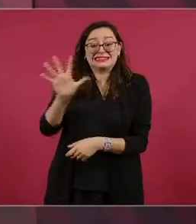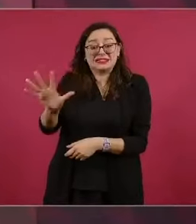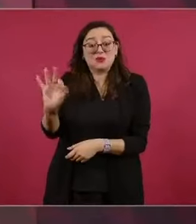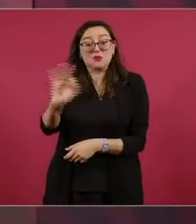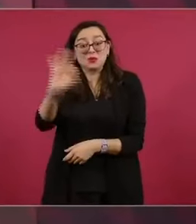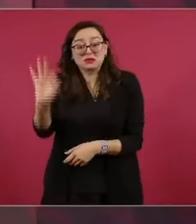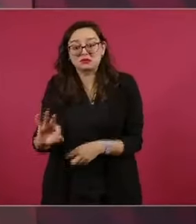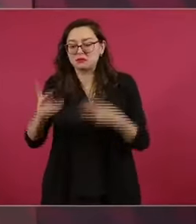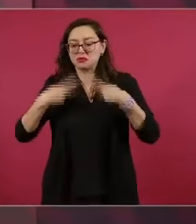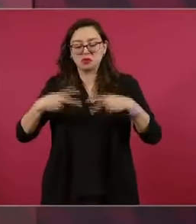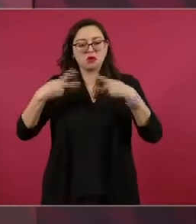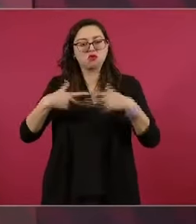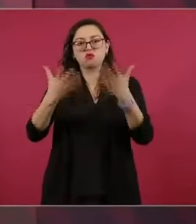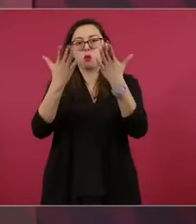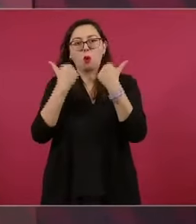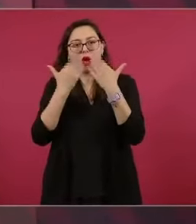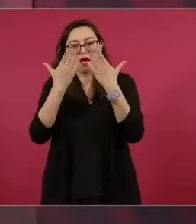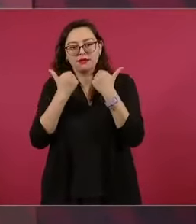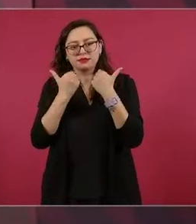75%.